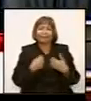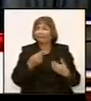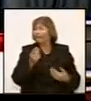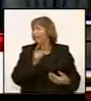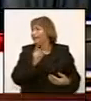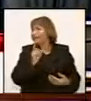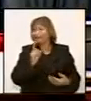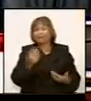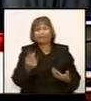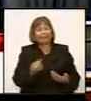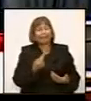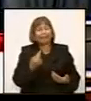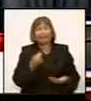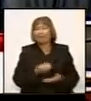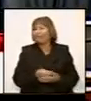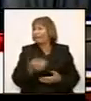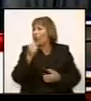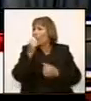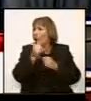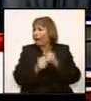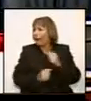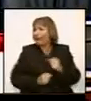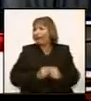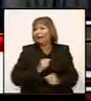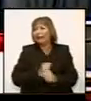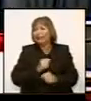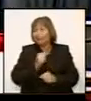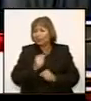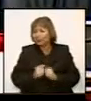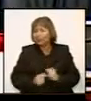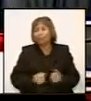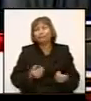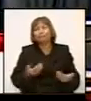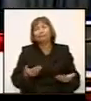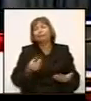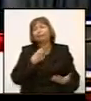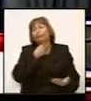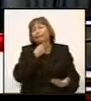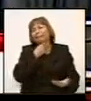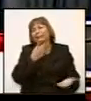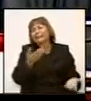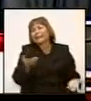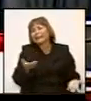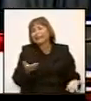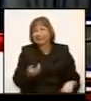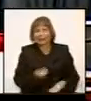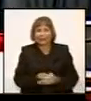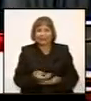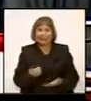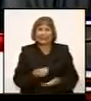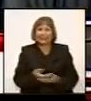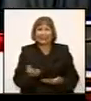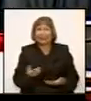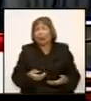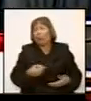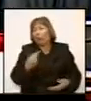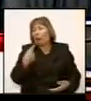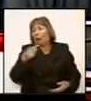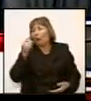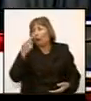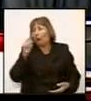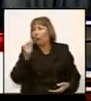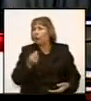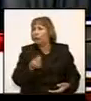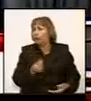ha perdido sus años donde ahorró, sino que además ha gastado miles de